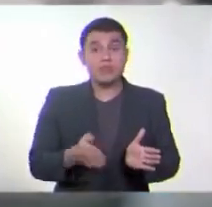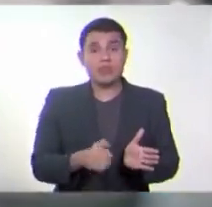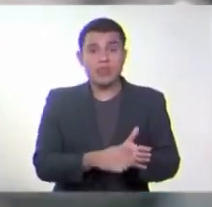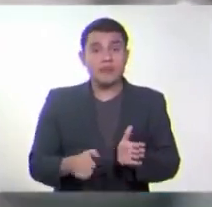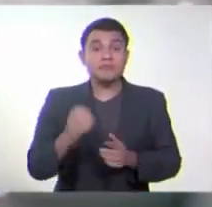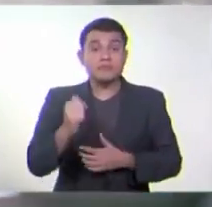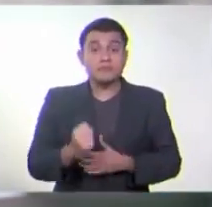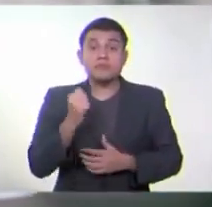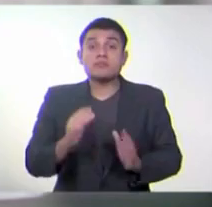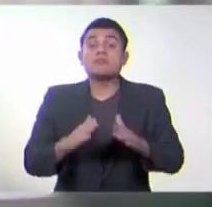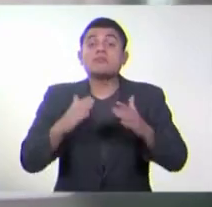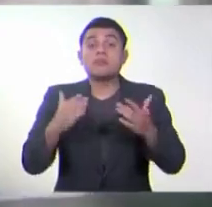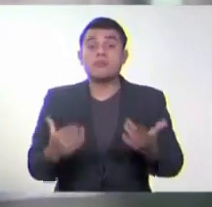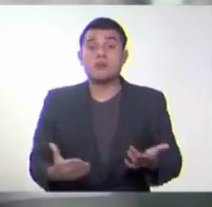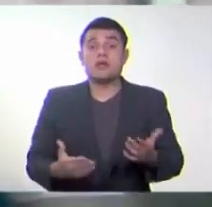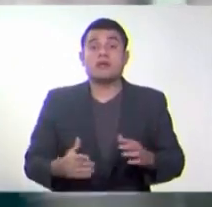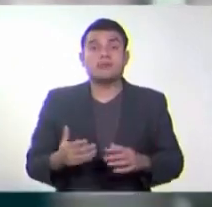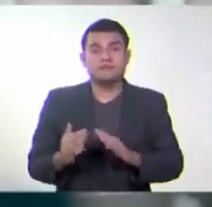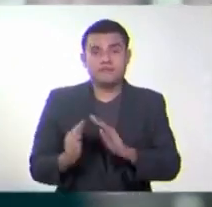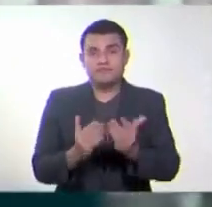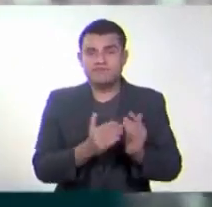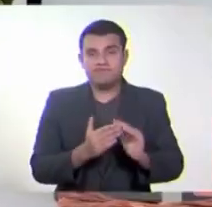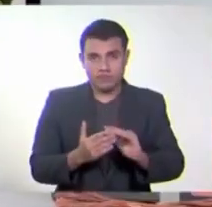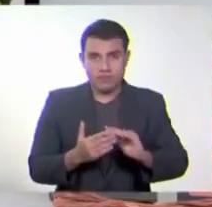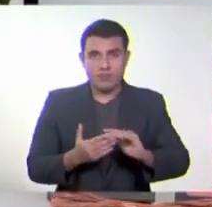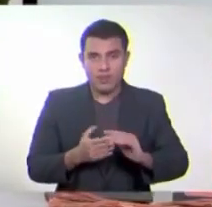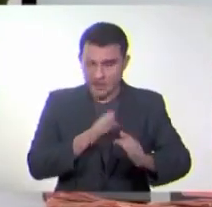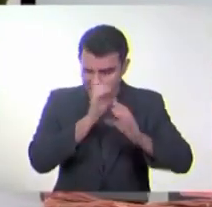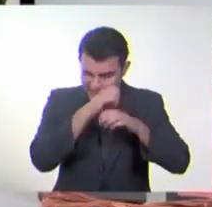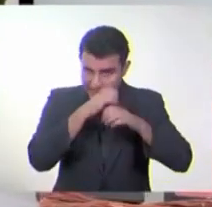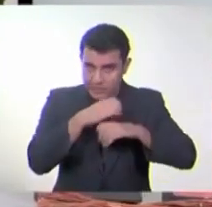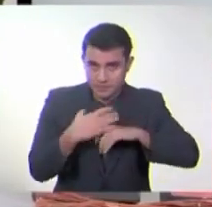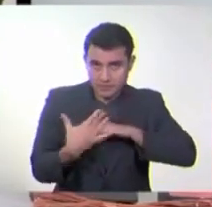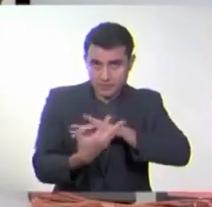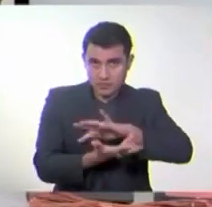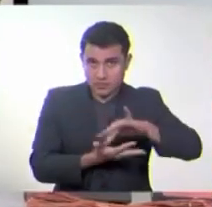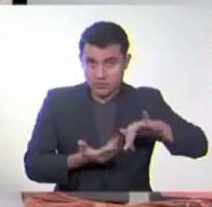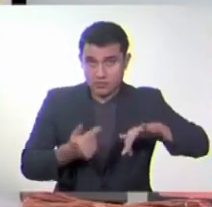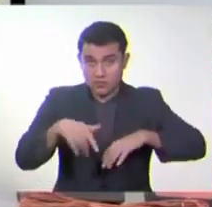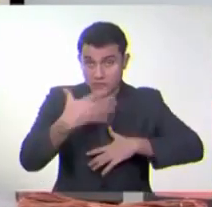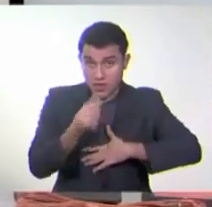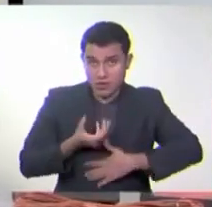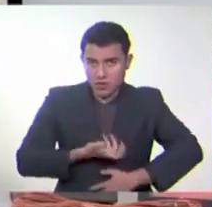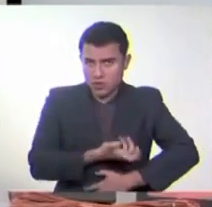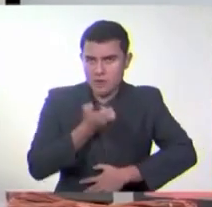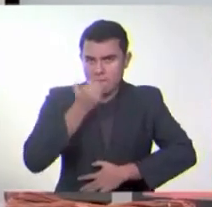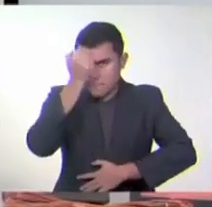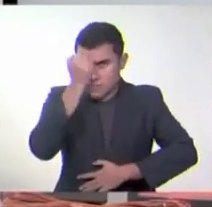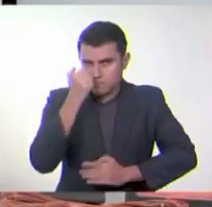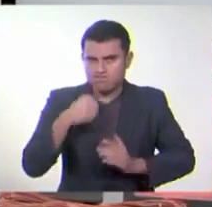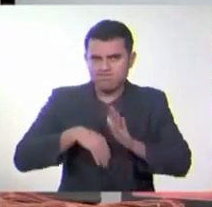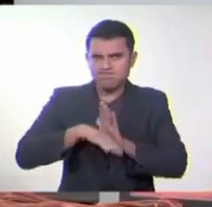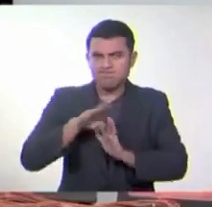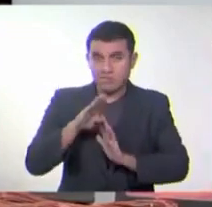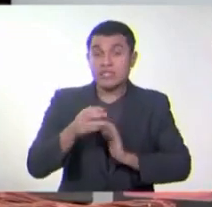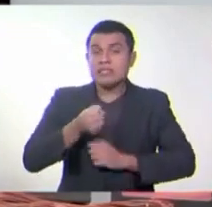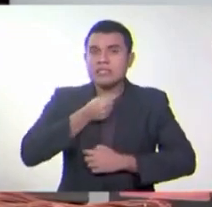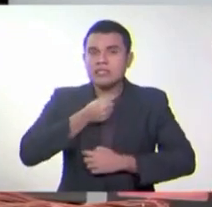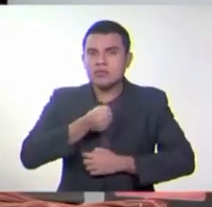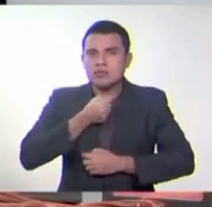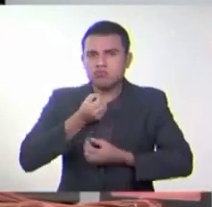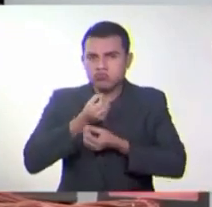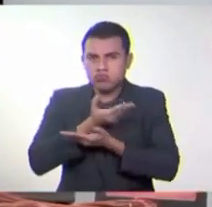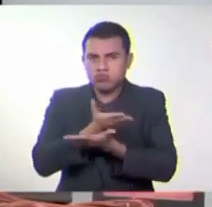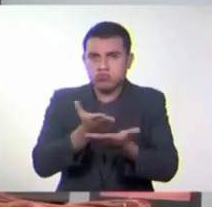muy importante para la comunidad científica. Este día aprenderemos más sobre la información que la tabla nos proporciona, como